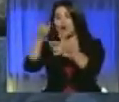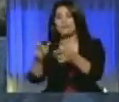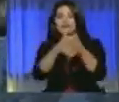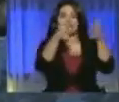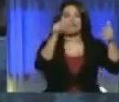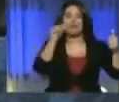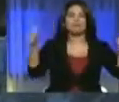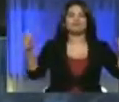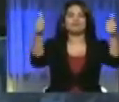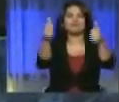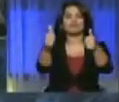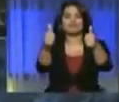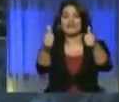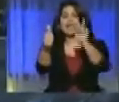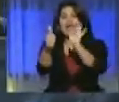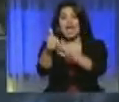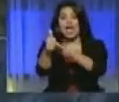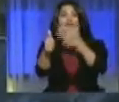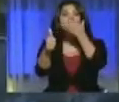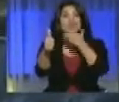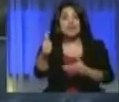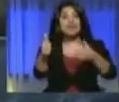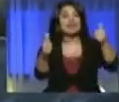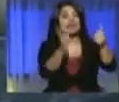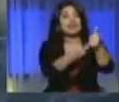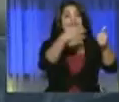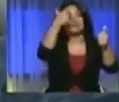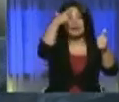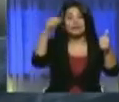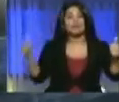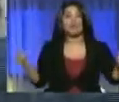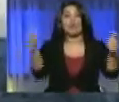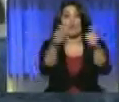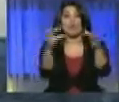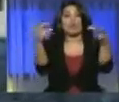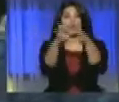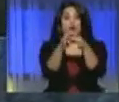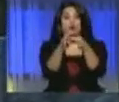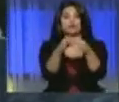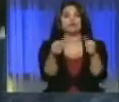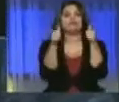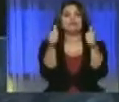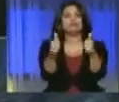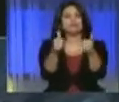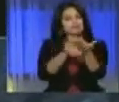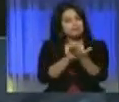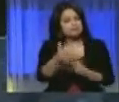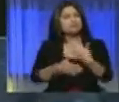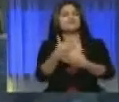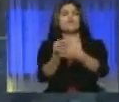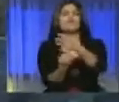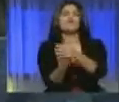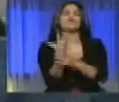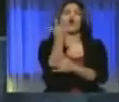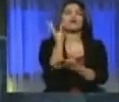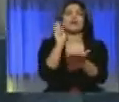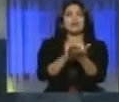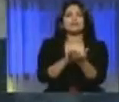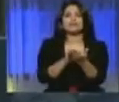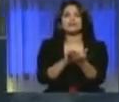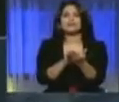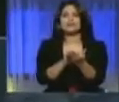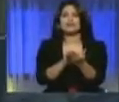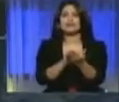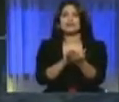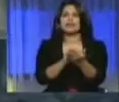gigante Fidel Castro con el gigante Hugo Chávez posibilitó el renacer de este